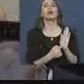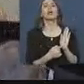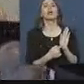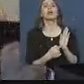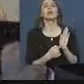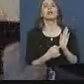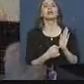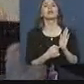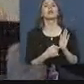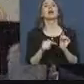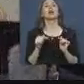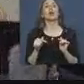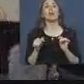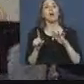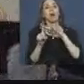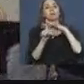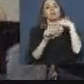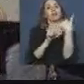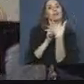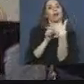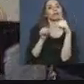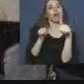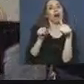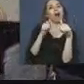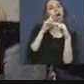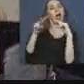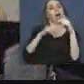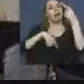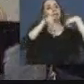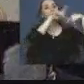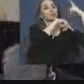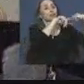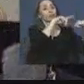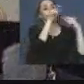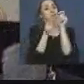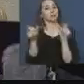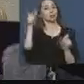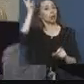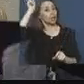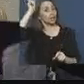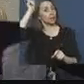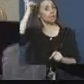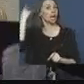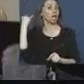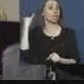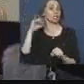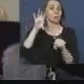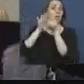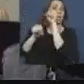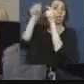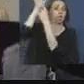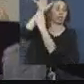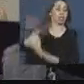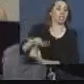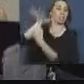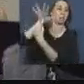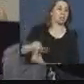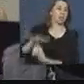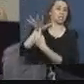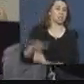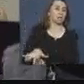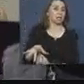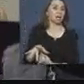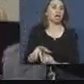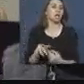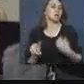al contexto en el que nos encontramos, ya que históricamente los indígenas habían sido discriminados, evidenciando así un